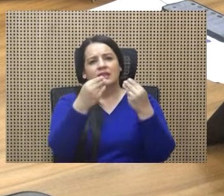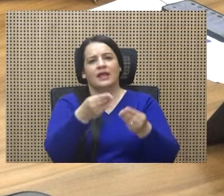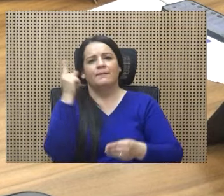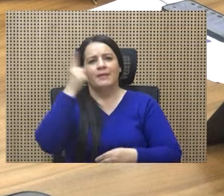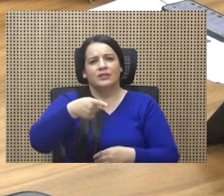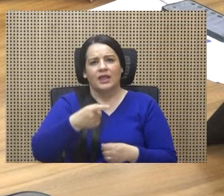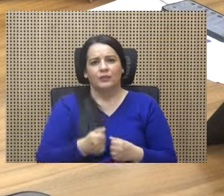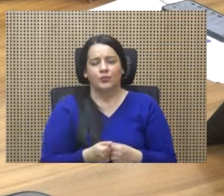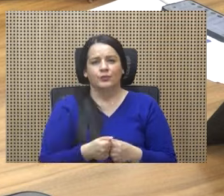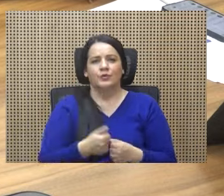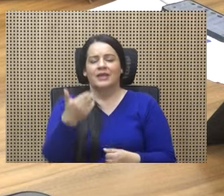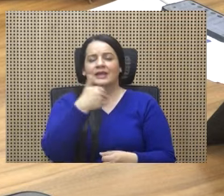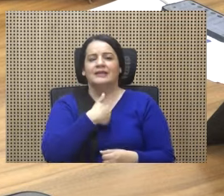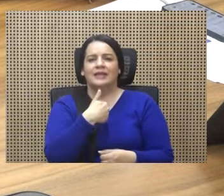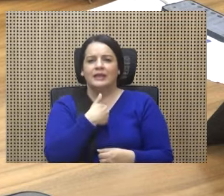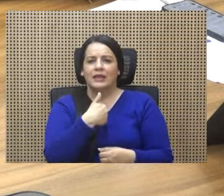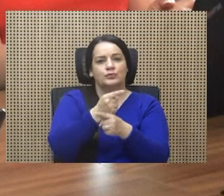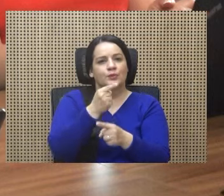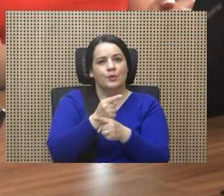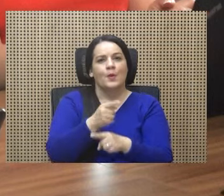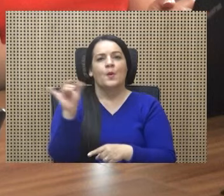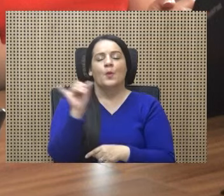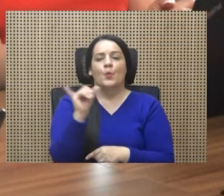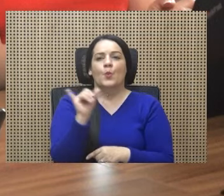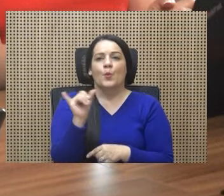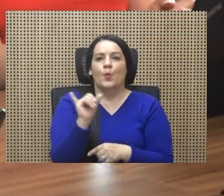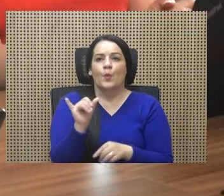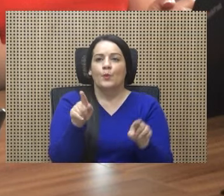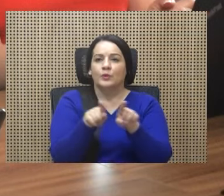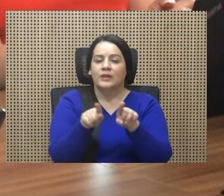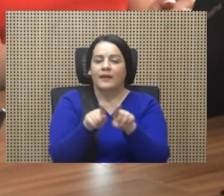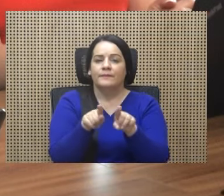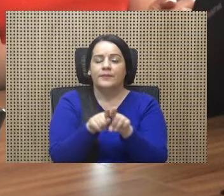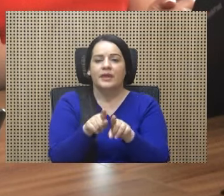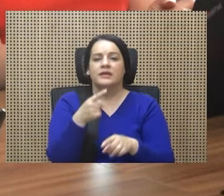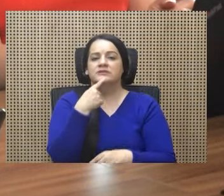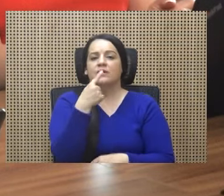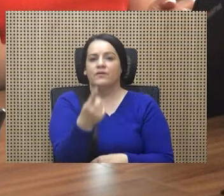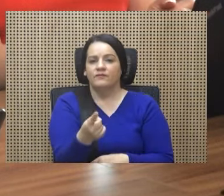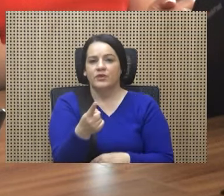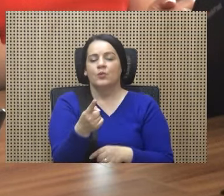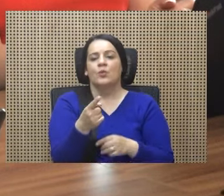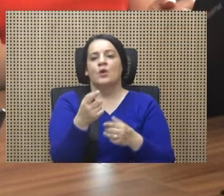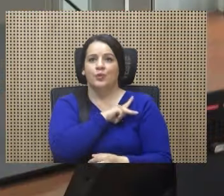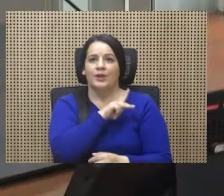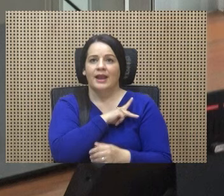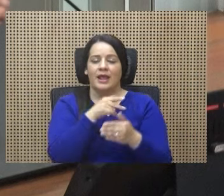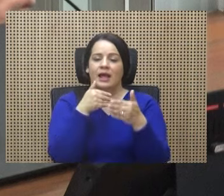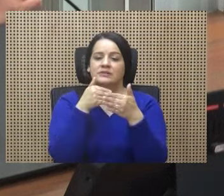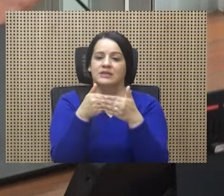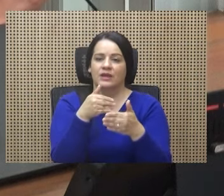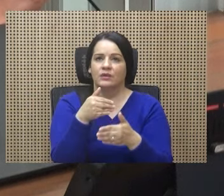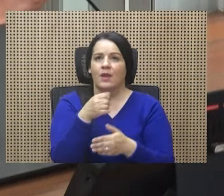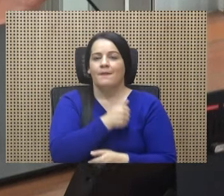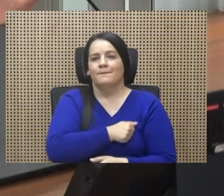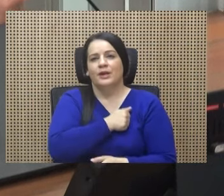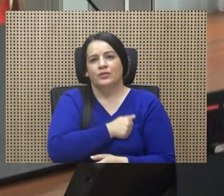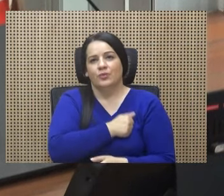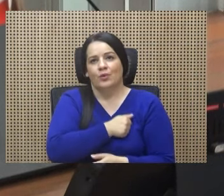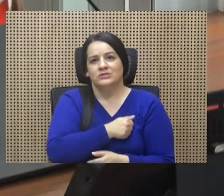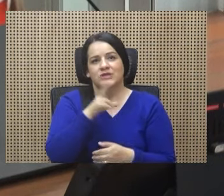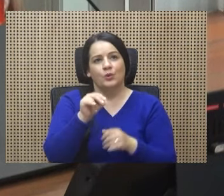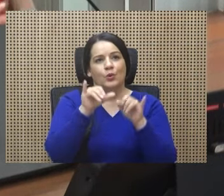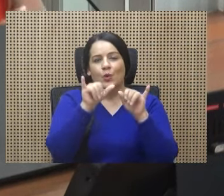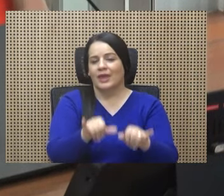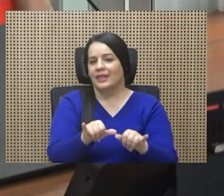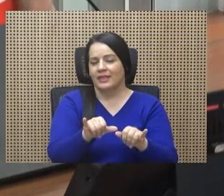señaló que dentro de las acciones se trabajó en el levantamiento de evidencias para la presentación de denuncia por delito de homicidio